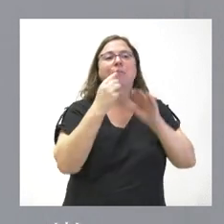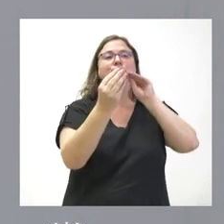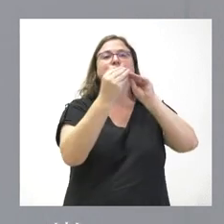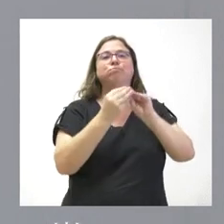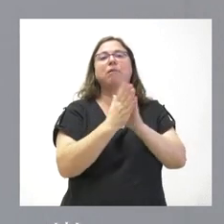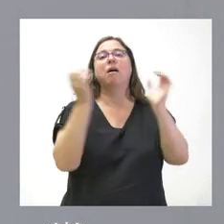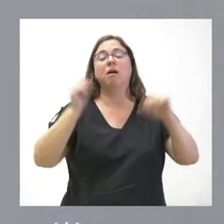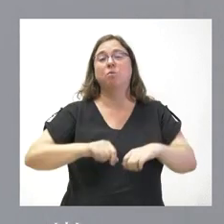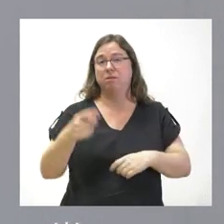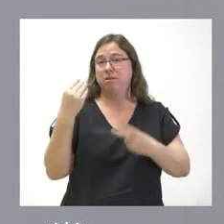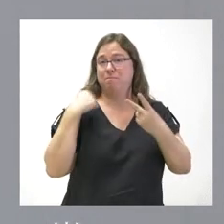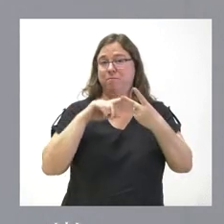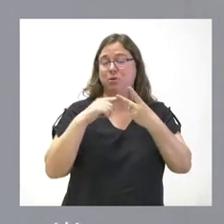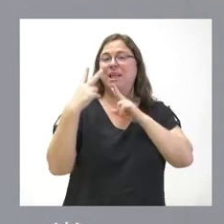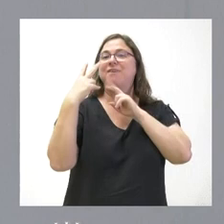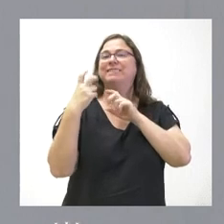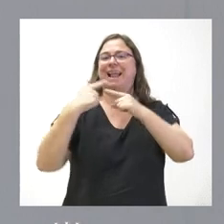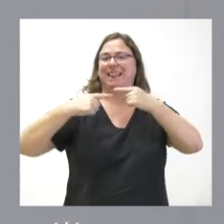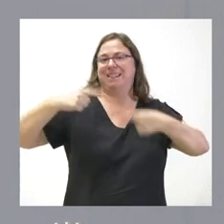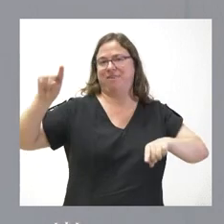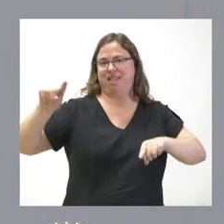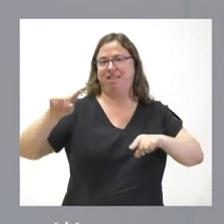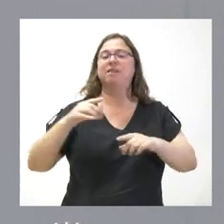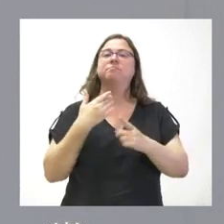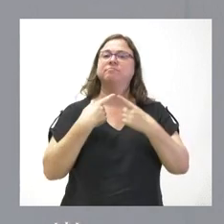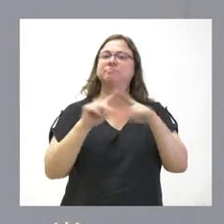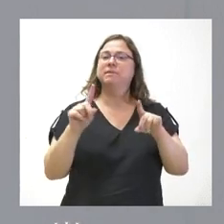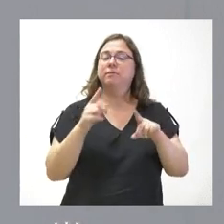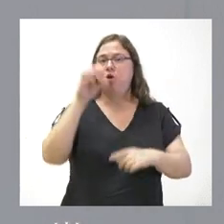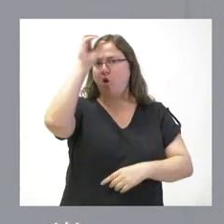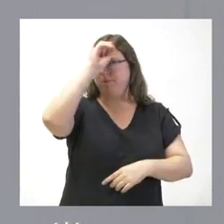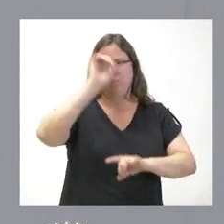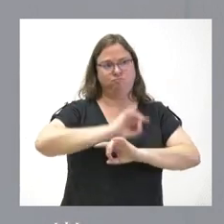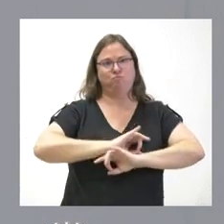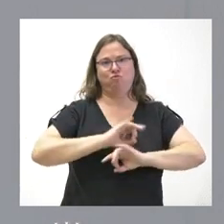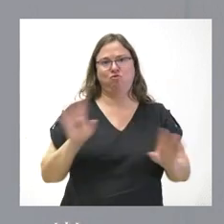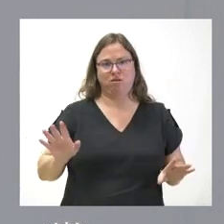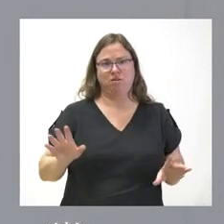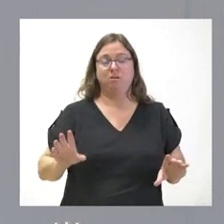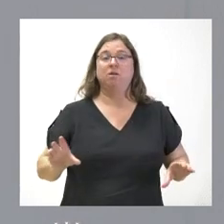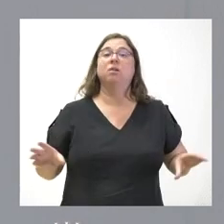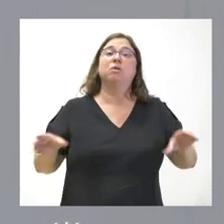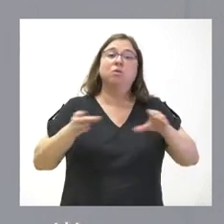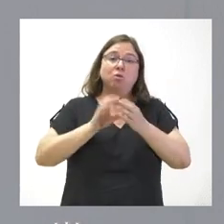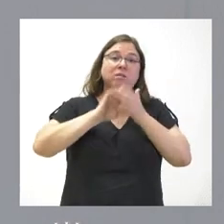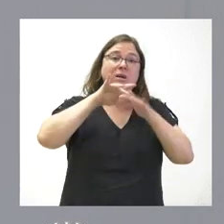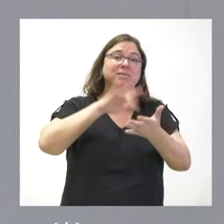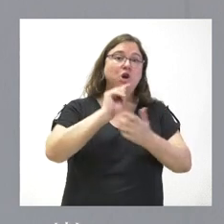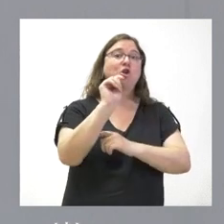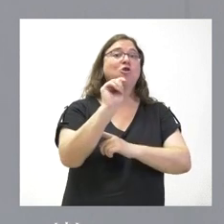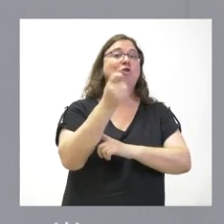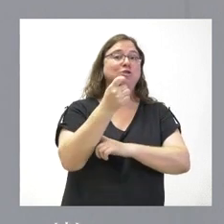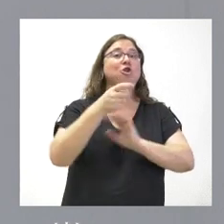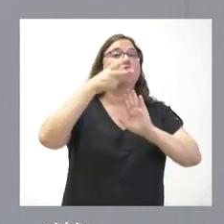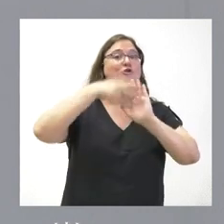habla usted de la fiscalidad diferenciada sobre este aspecto nuestra posición es muy clara es la junta de Castillo la que consiguió el cambio de la